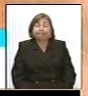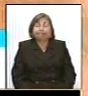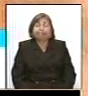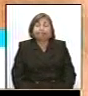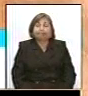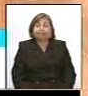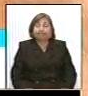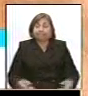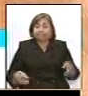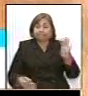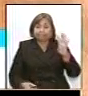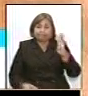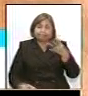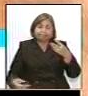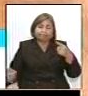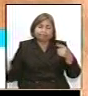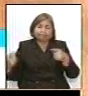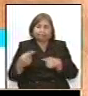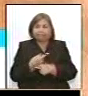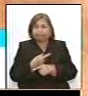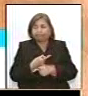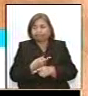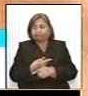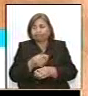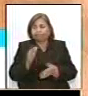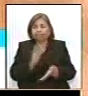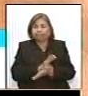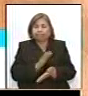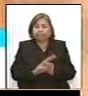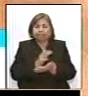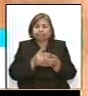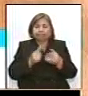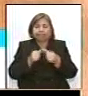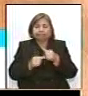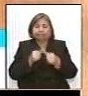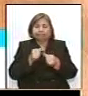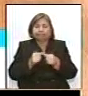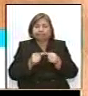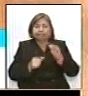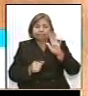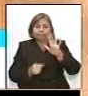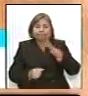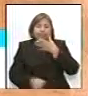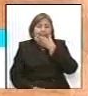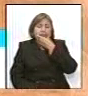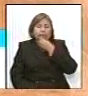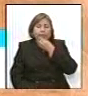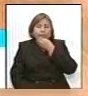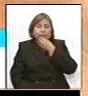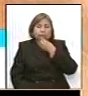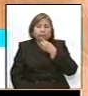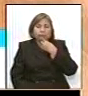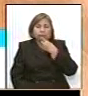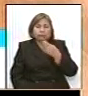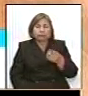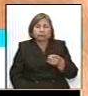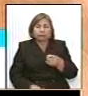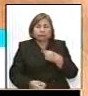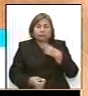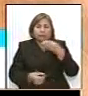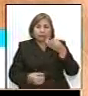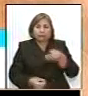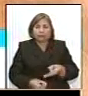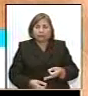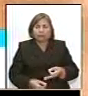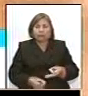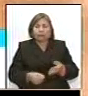Cuarta contradicción. En el documento sin número de fecha miércoles 5 de diciembre de 2018, el congresista denunciado afirma,